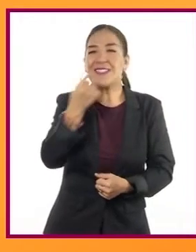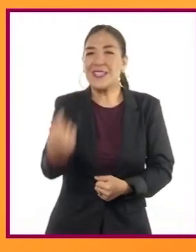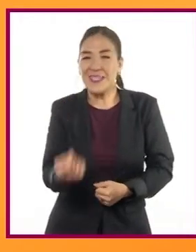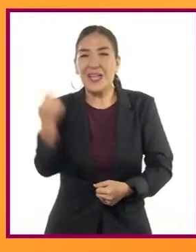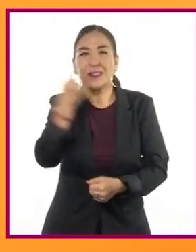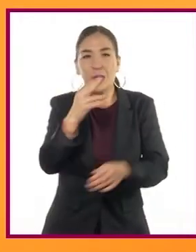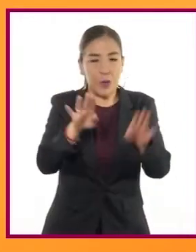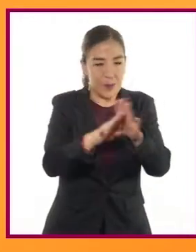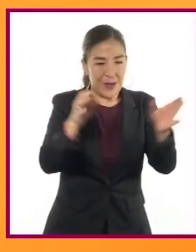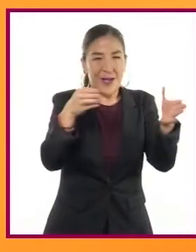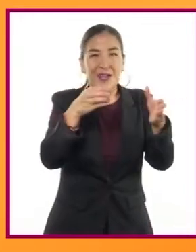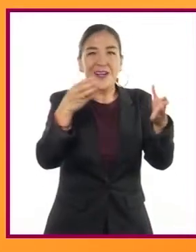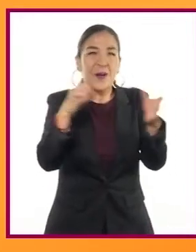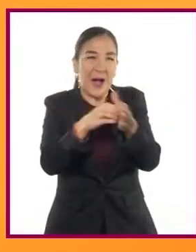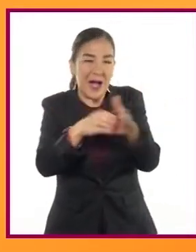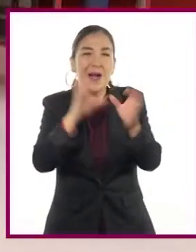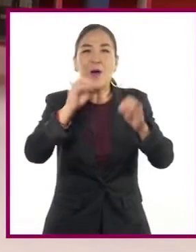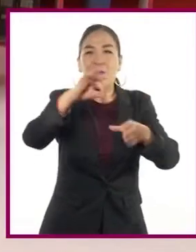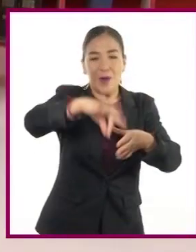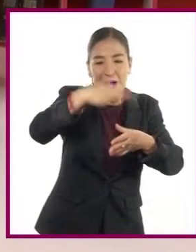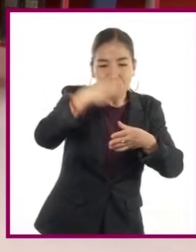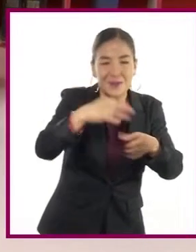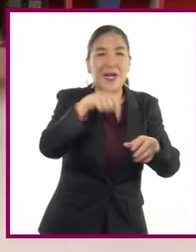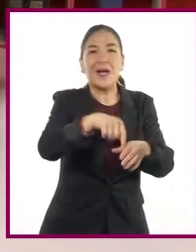a comer todo su contenido.